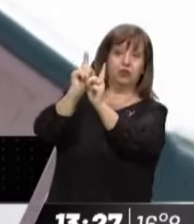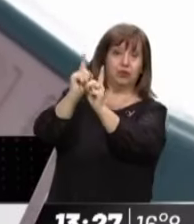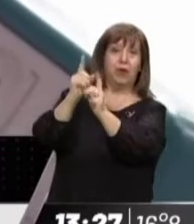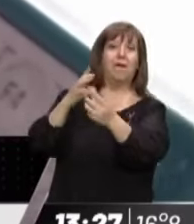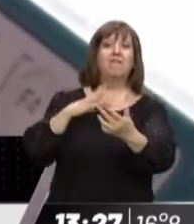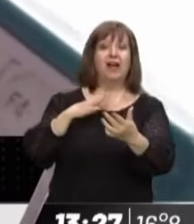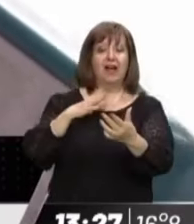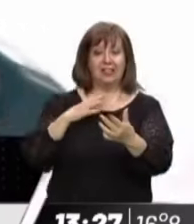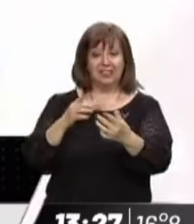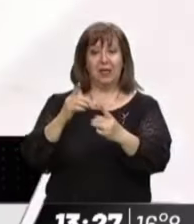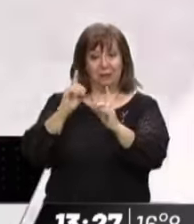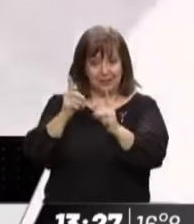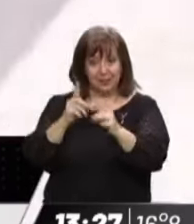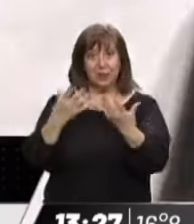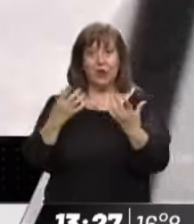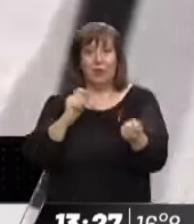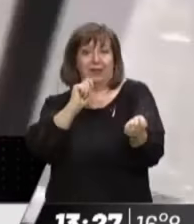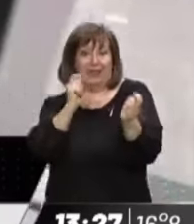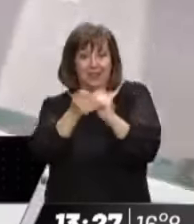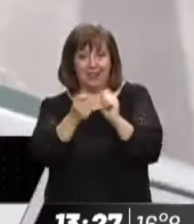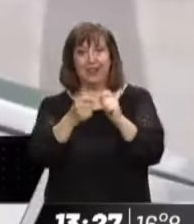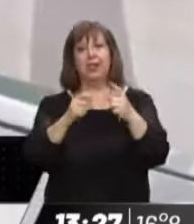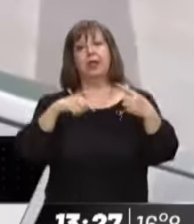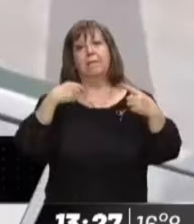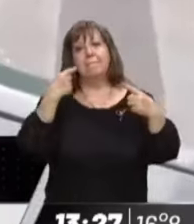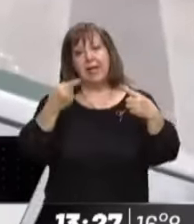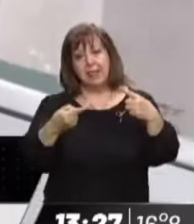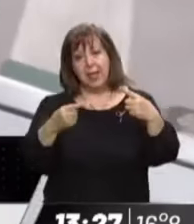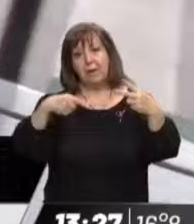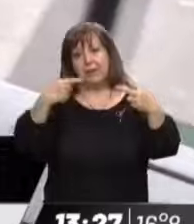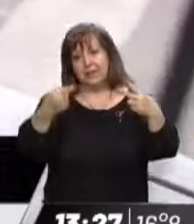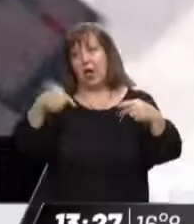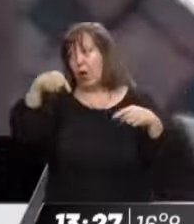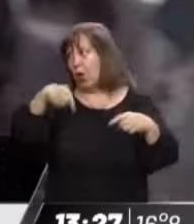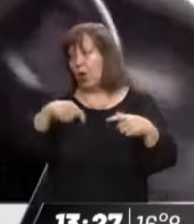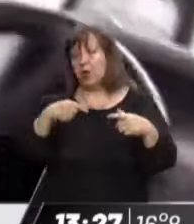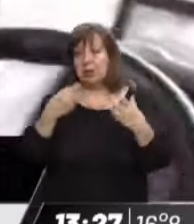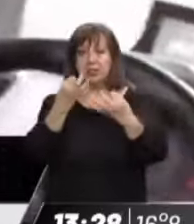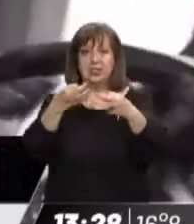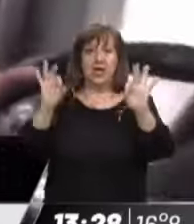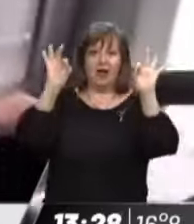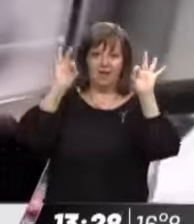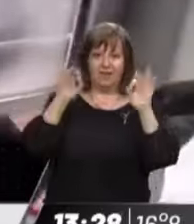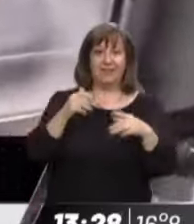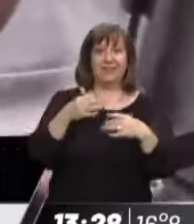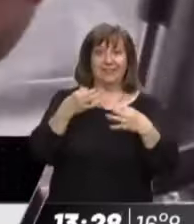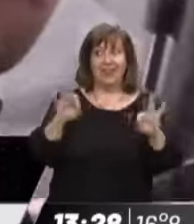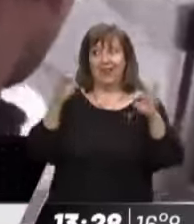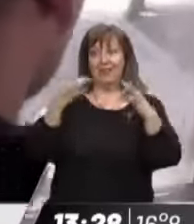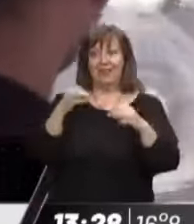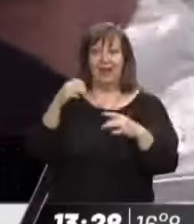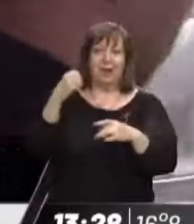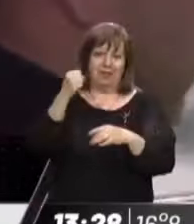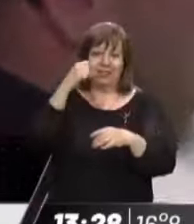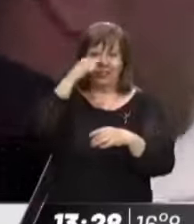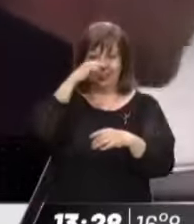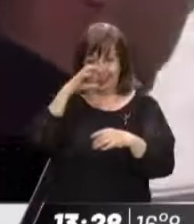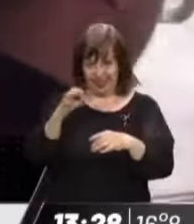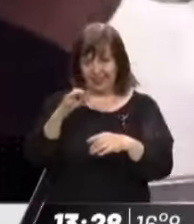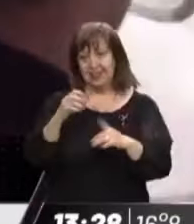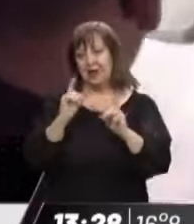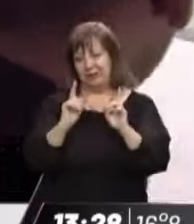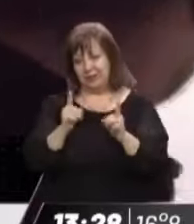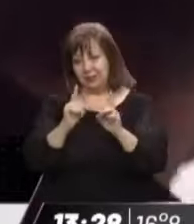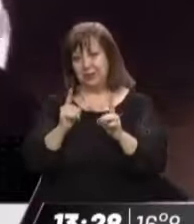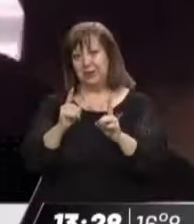esta tarde, mañana, ya lo van a empezar a ver muchos usuarios. Chicos, a ver, me parece que no voy a poder bajar en esta parada. ¿Va a llegar a Casa